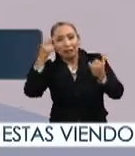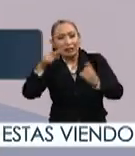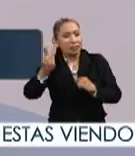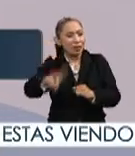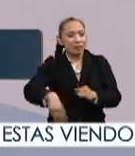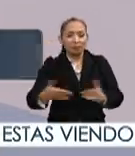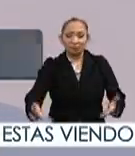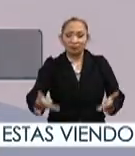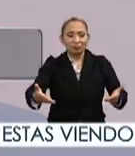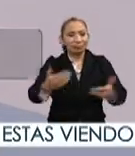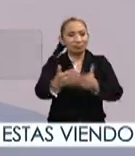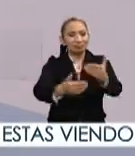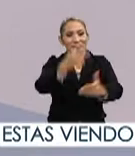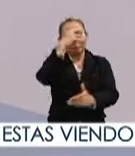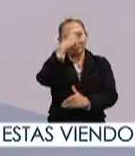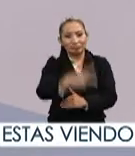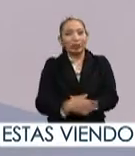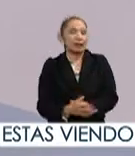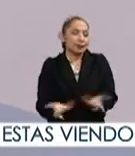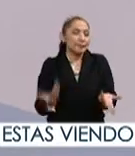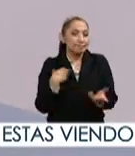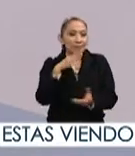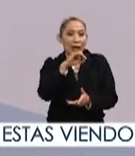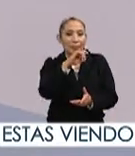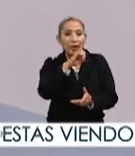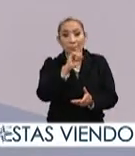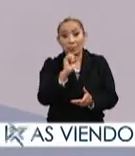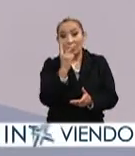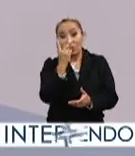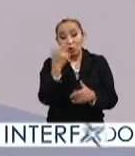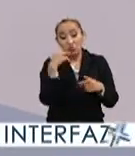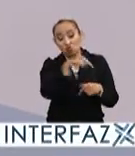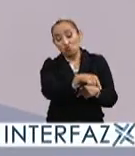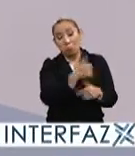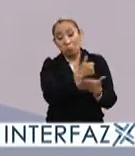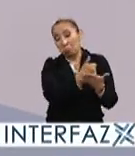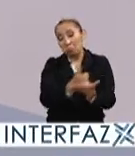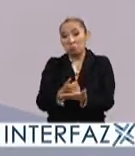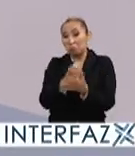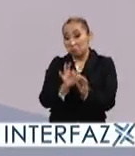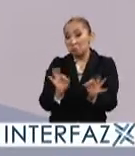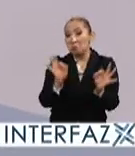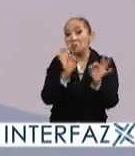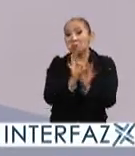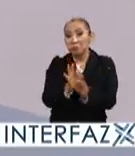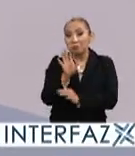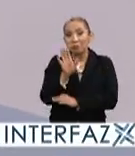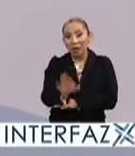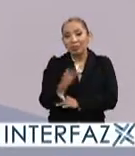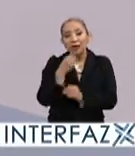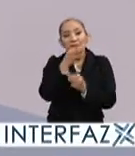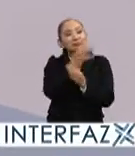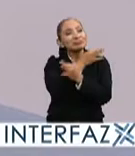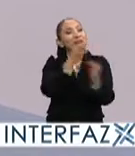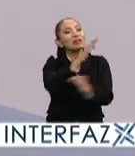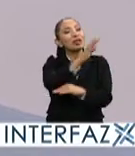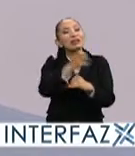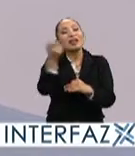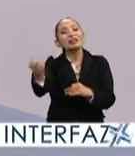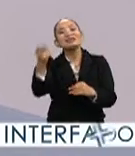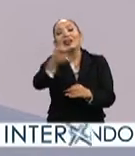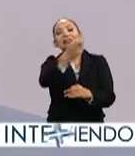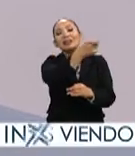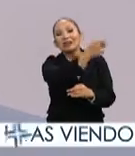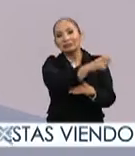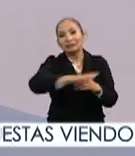un gran motor de México y pues el Canal 22 ha formado parte fundamental de dar a conocer todo lo que